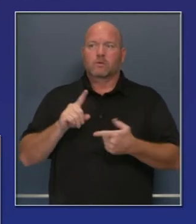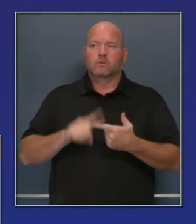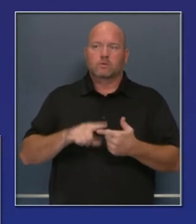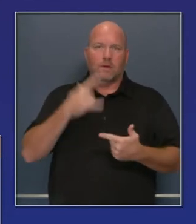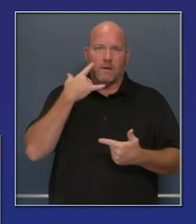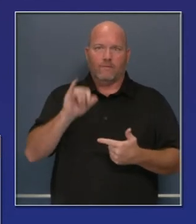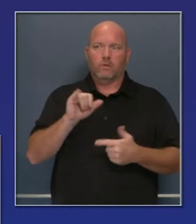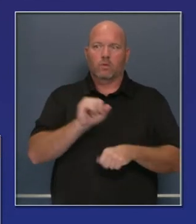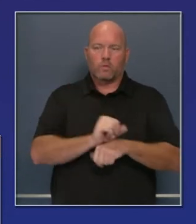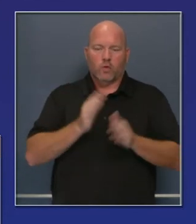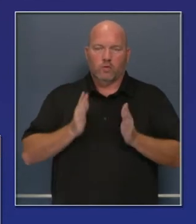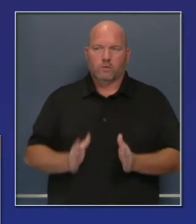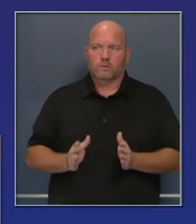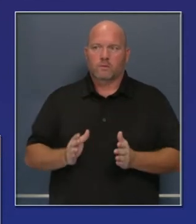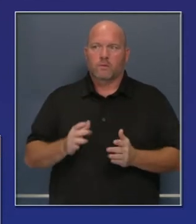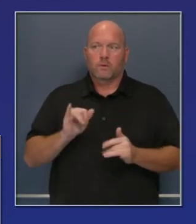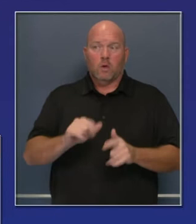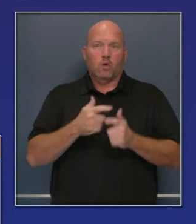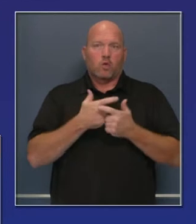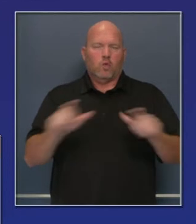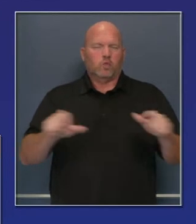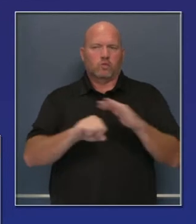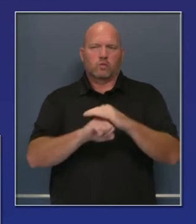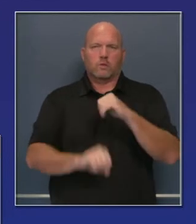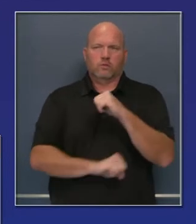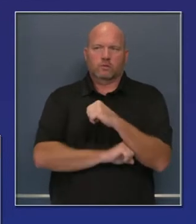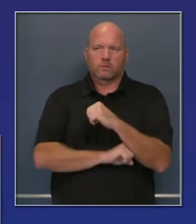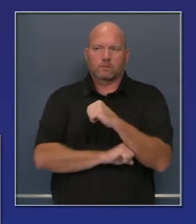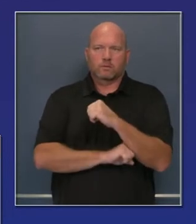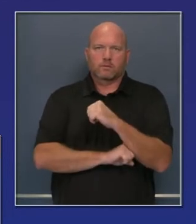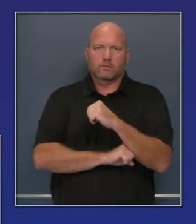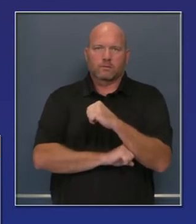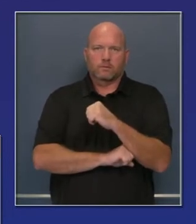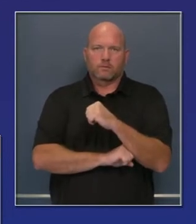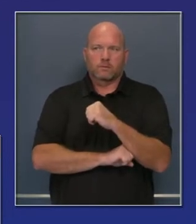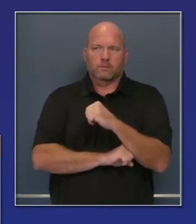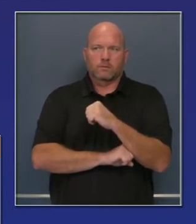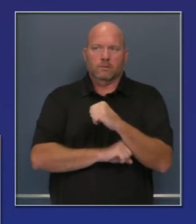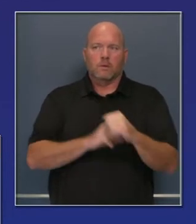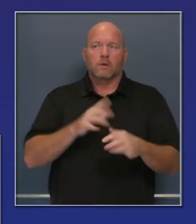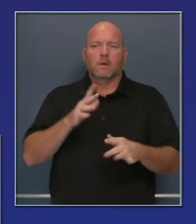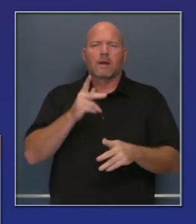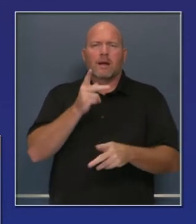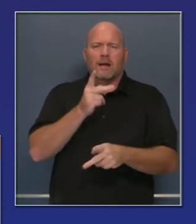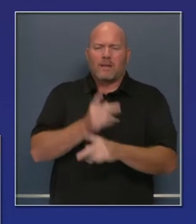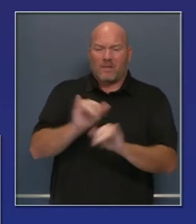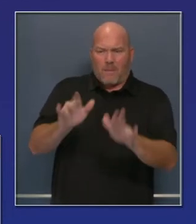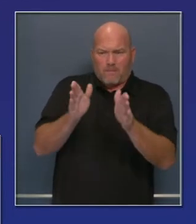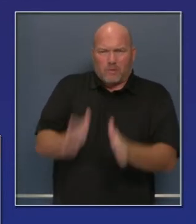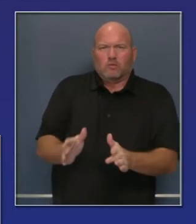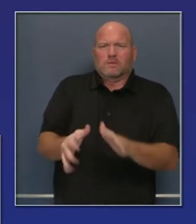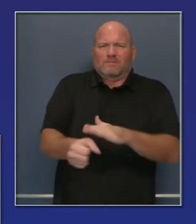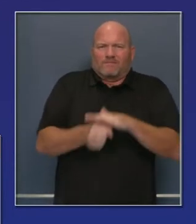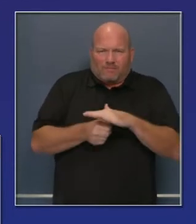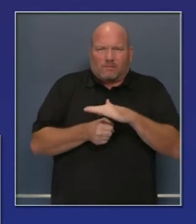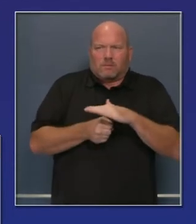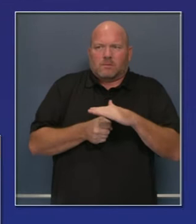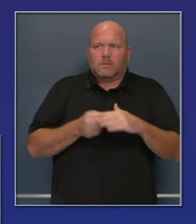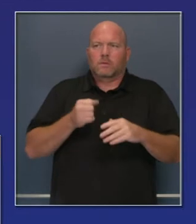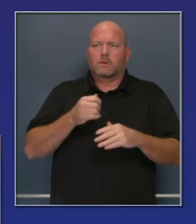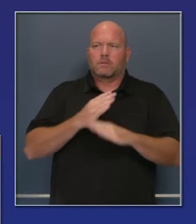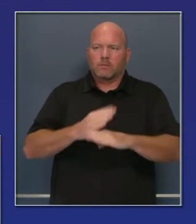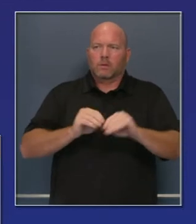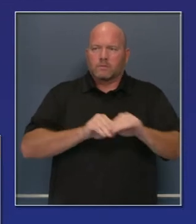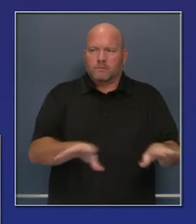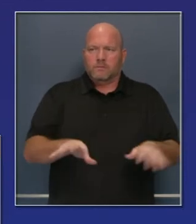faltas del trabajo pagadas porque es fundamental en California en este esfuerzo de aislar y poner en cuarentena a